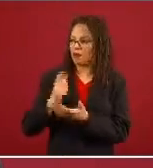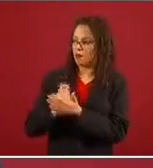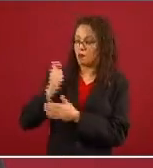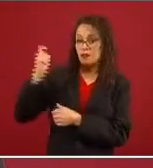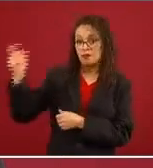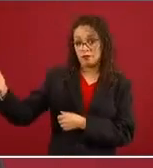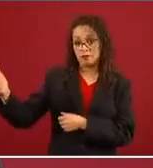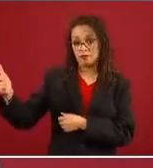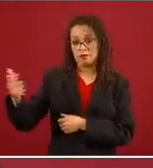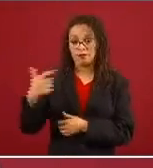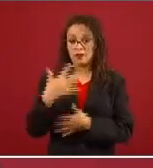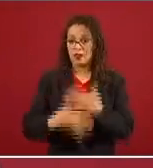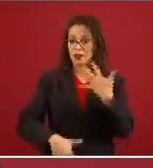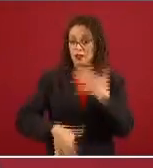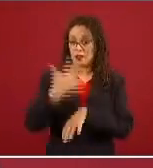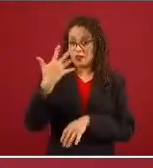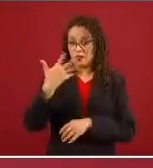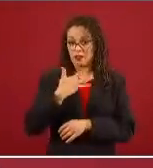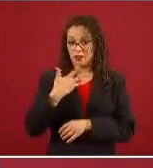grandes contribuyentes